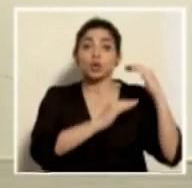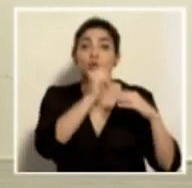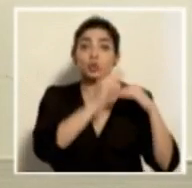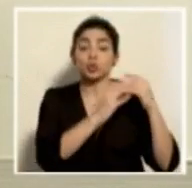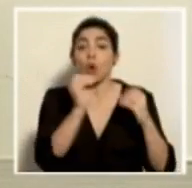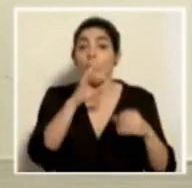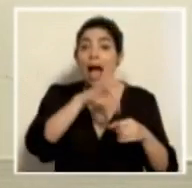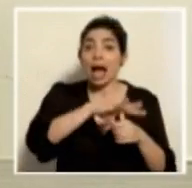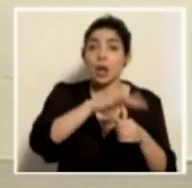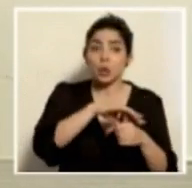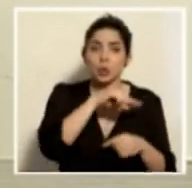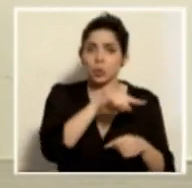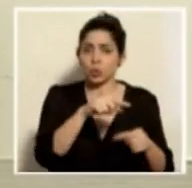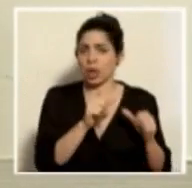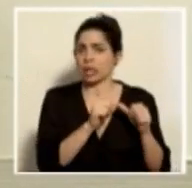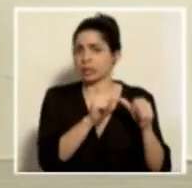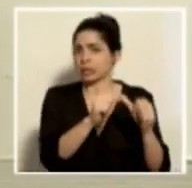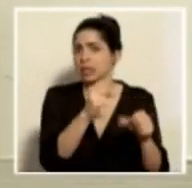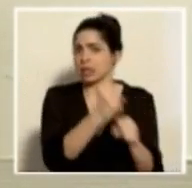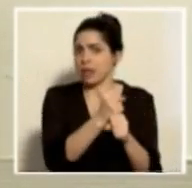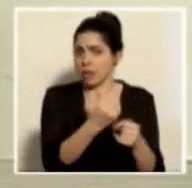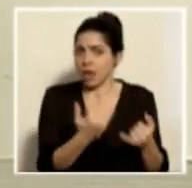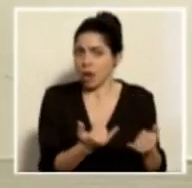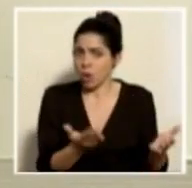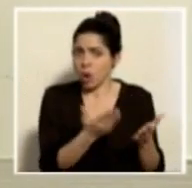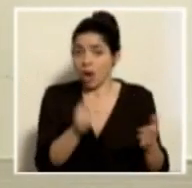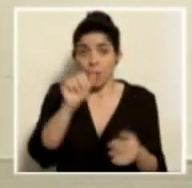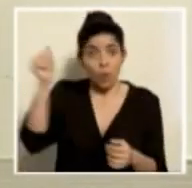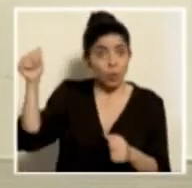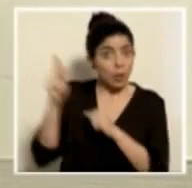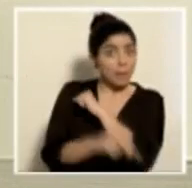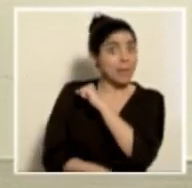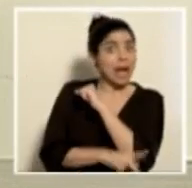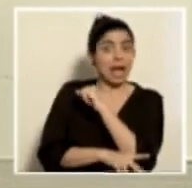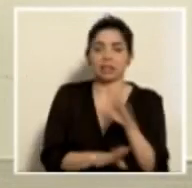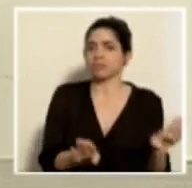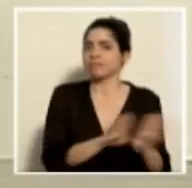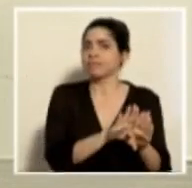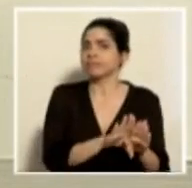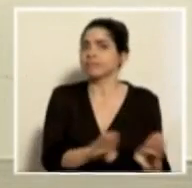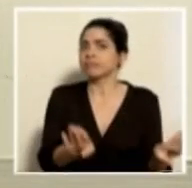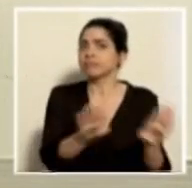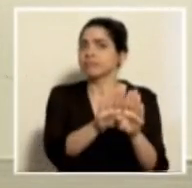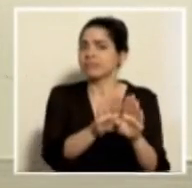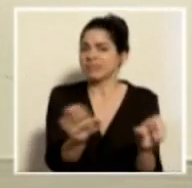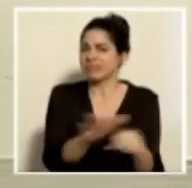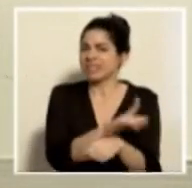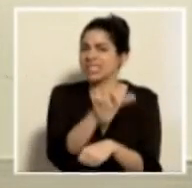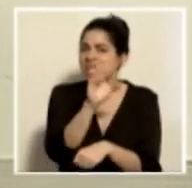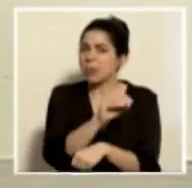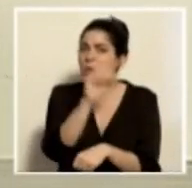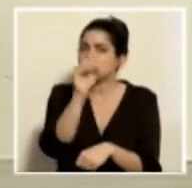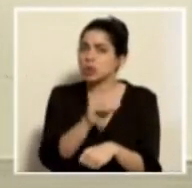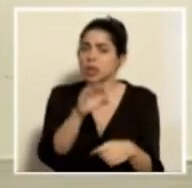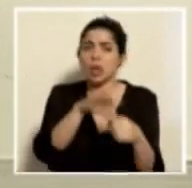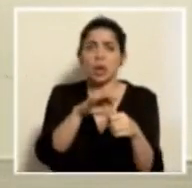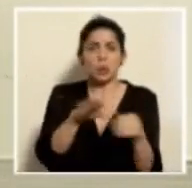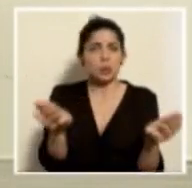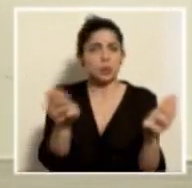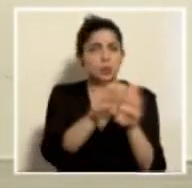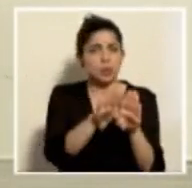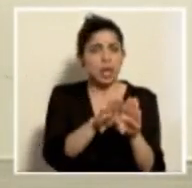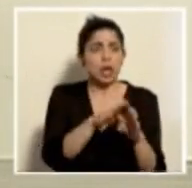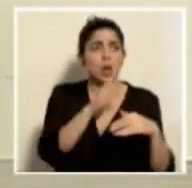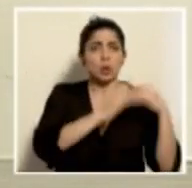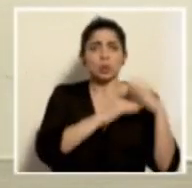o agricultura sigan trabajando hoy. Otros países cerraron sus sectores completamente de agricultura y